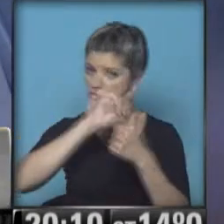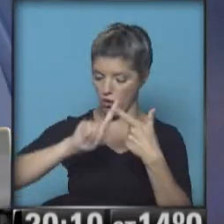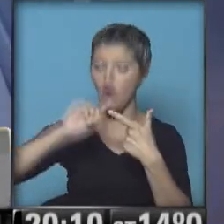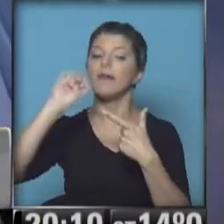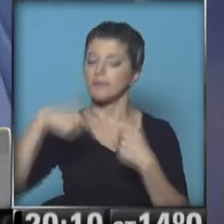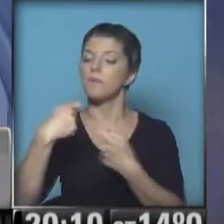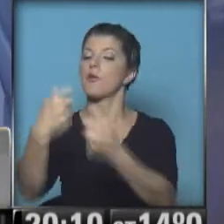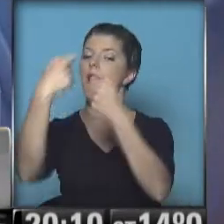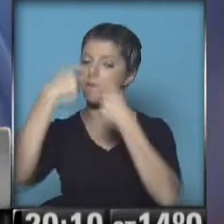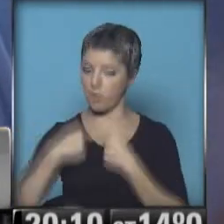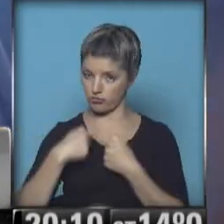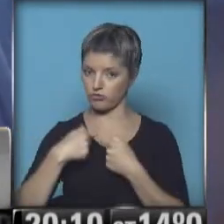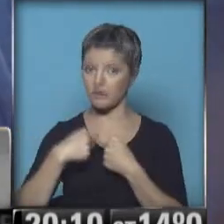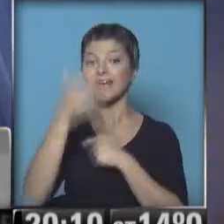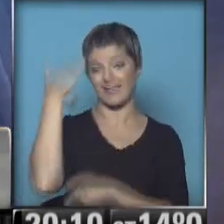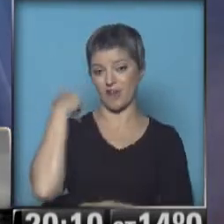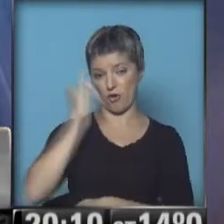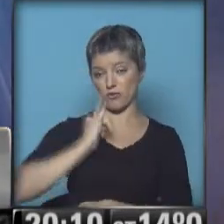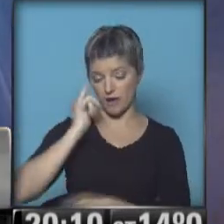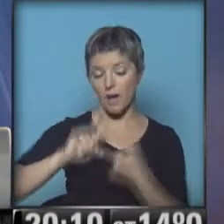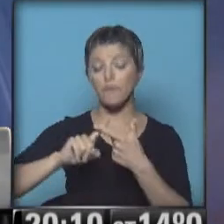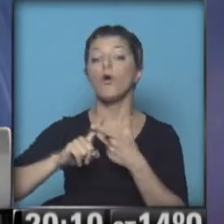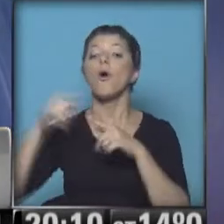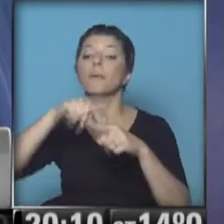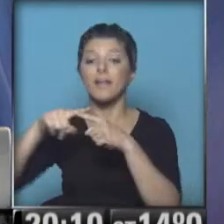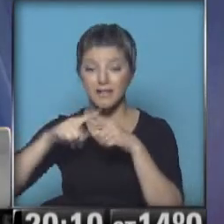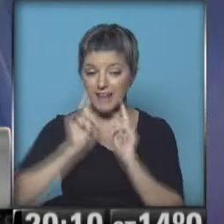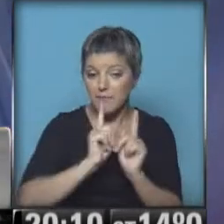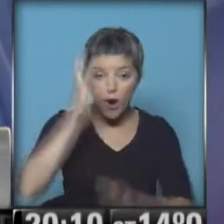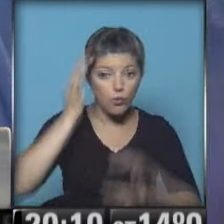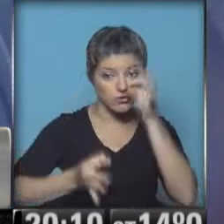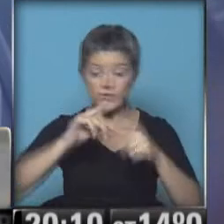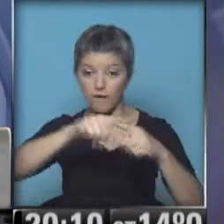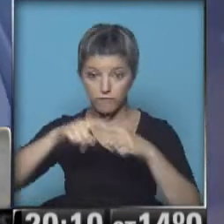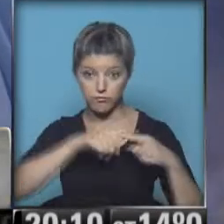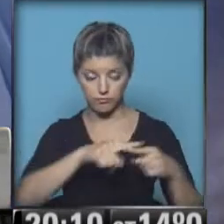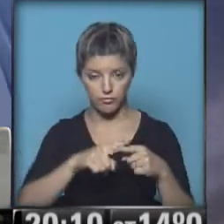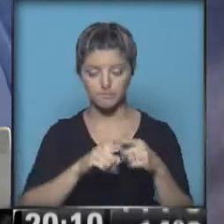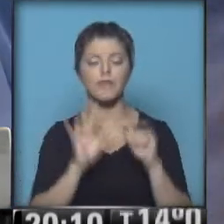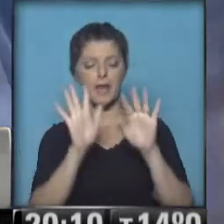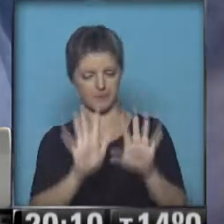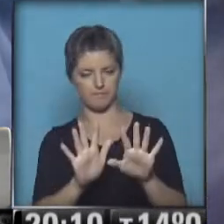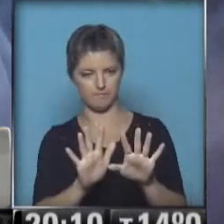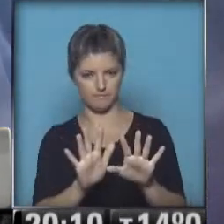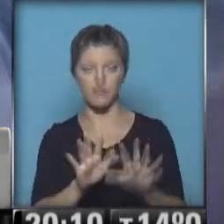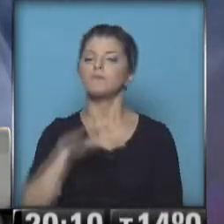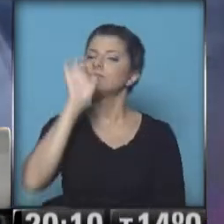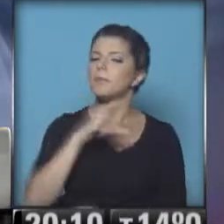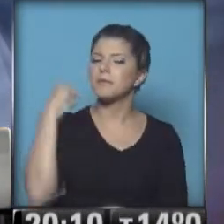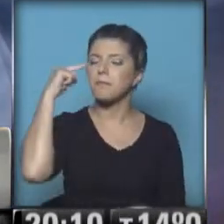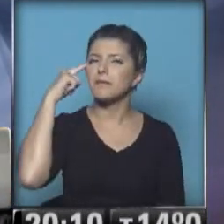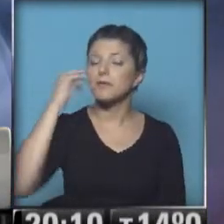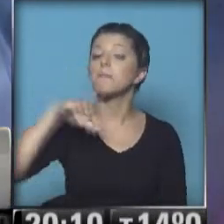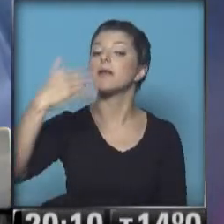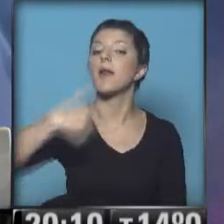apoyo académico que decíamos antes por el debate que tiene dentro de la justicia miren no solamente está la expectativa de lo que va a decir la